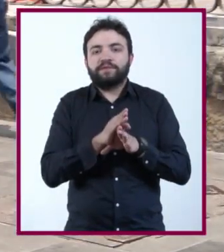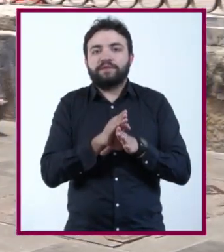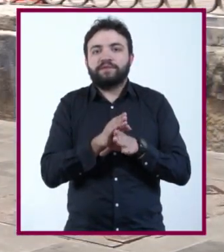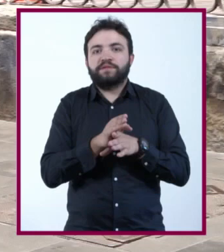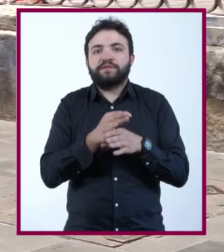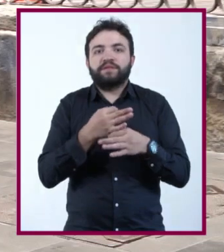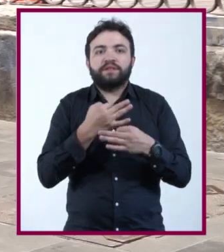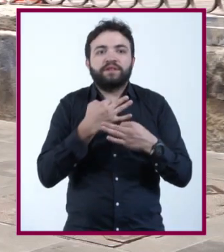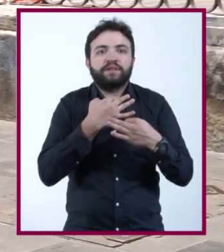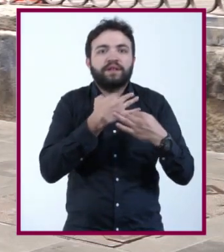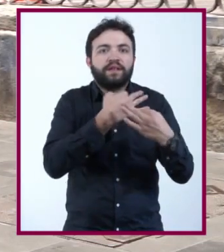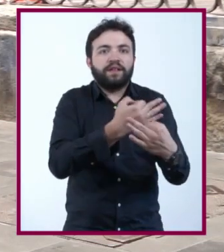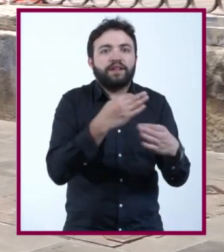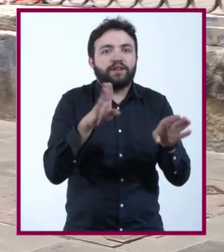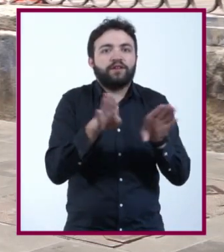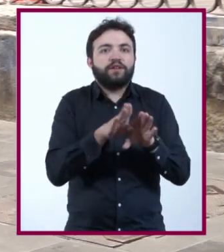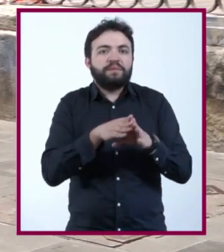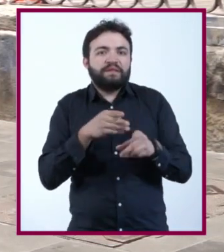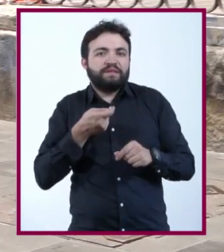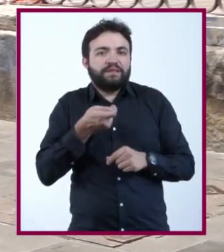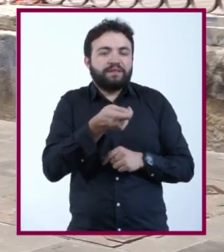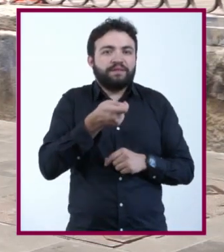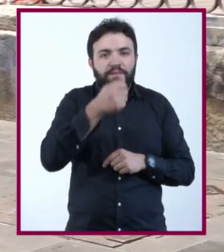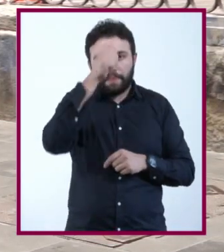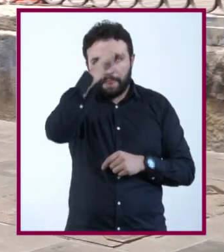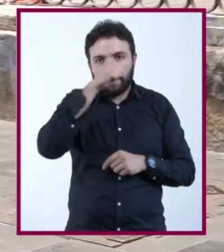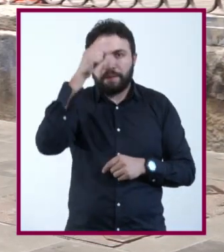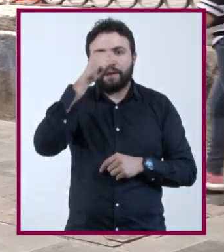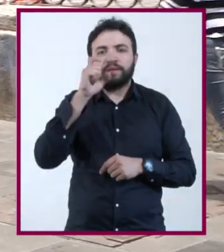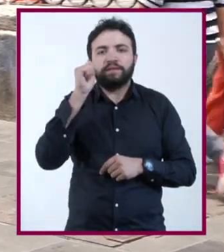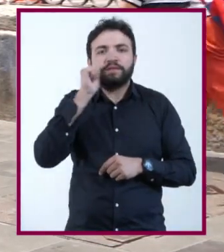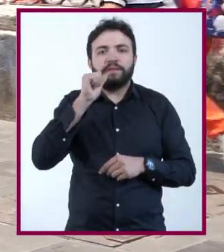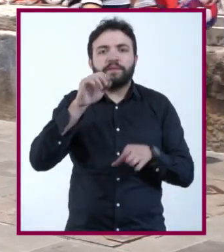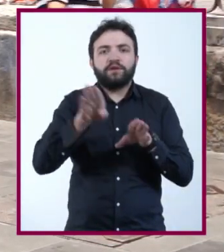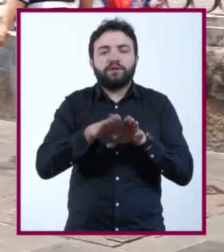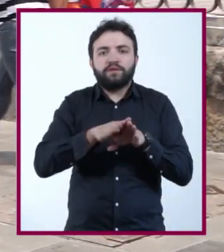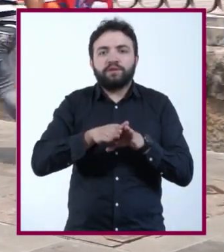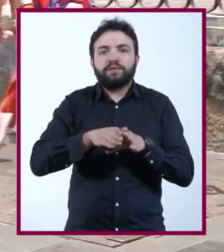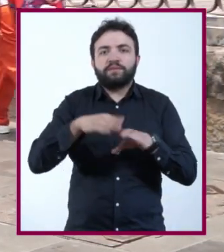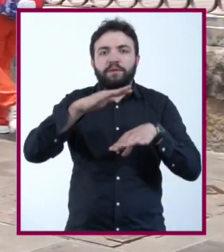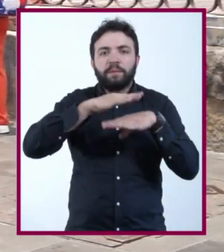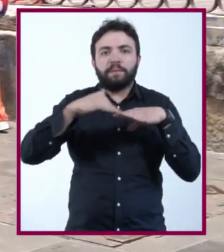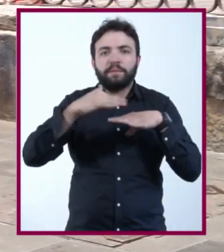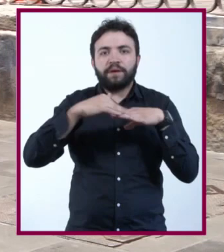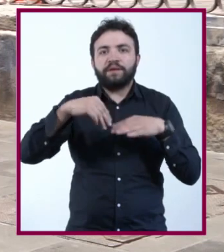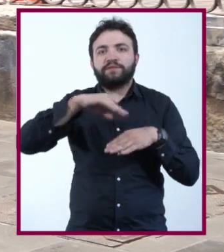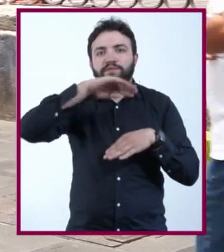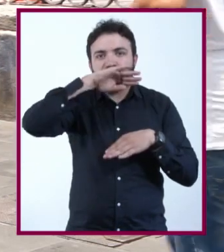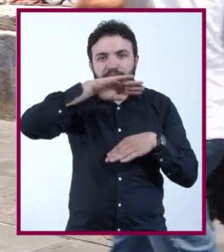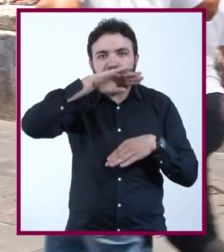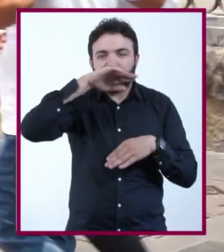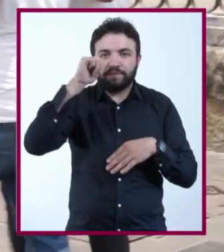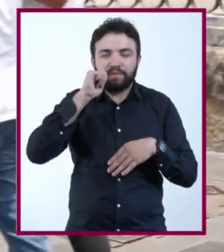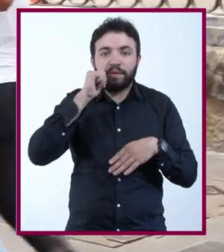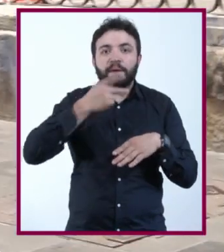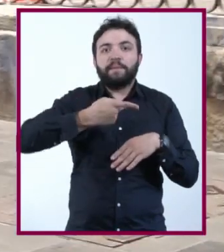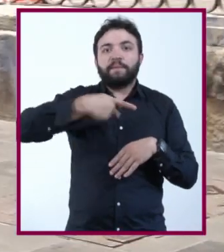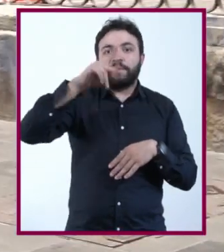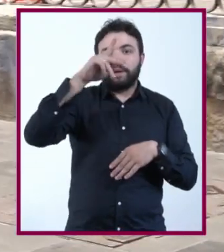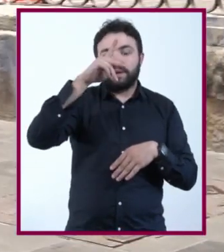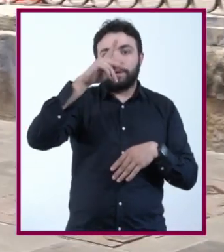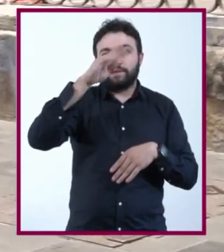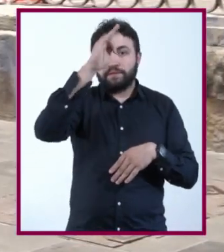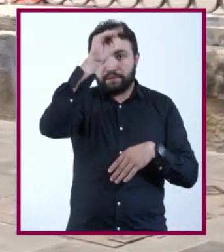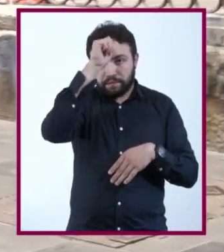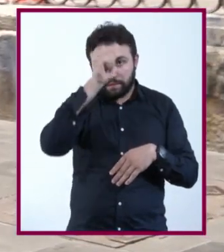un cura que le besaba los pies todos los días, y entonces le pusieron veneno en los pies, pero el Cristo